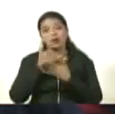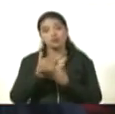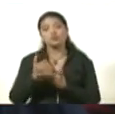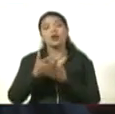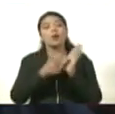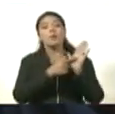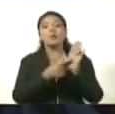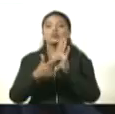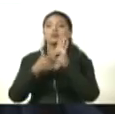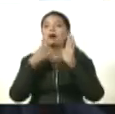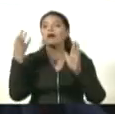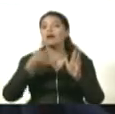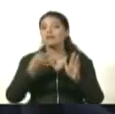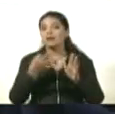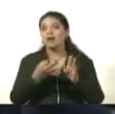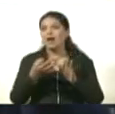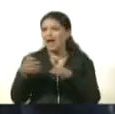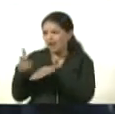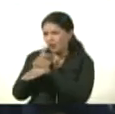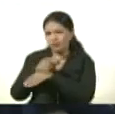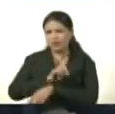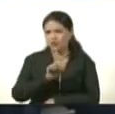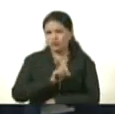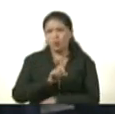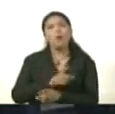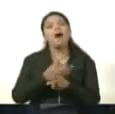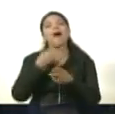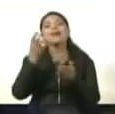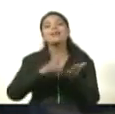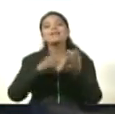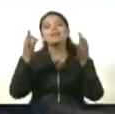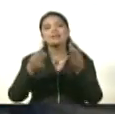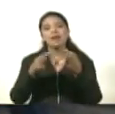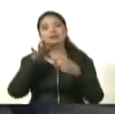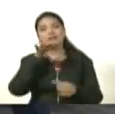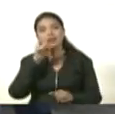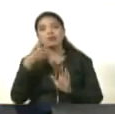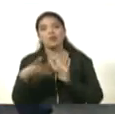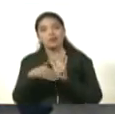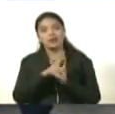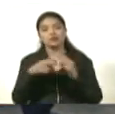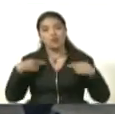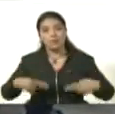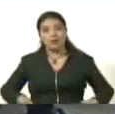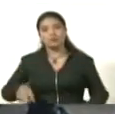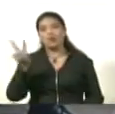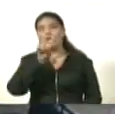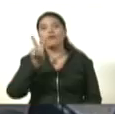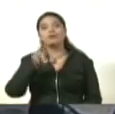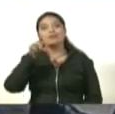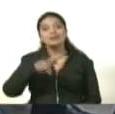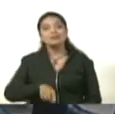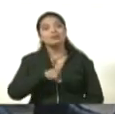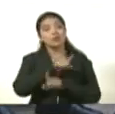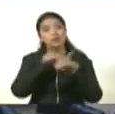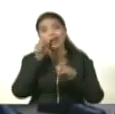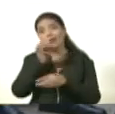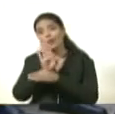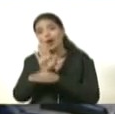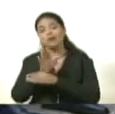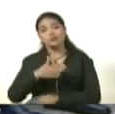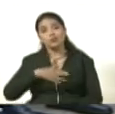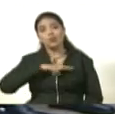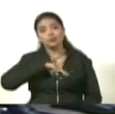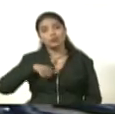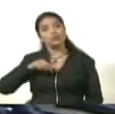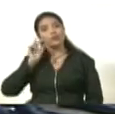verdad, ni siquiera al gobierno, que ayude a la verdad. Y que entiendan que los derechos humanos de los venezolanos necesitan ser protegidos y que nosotros tenemos el